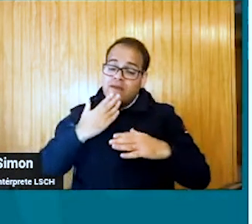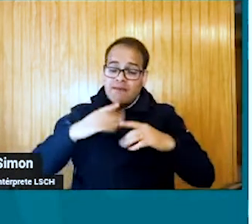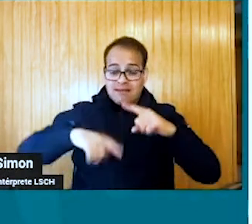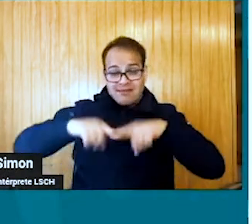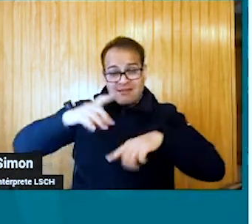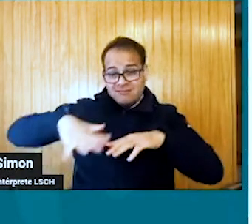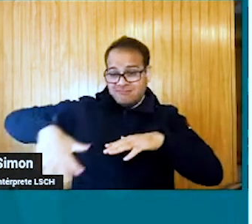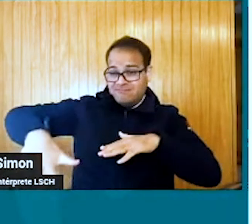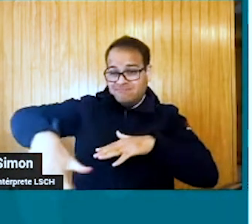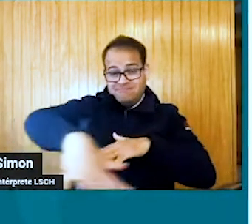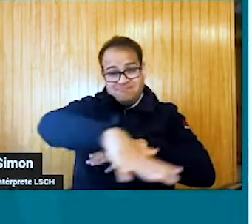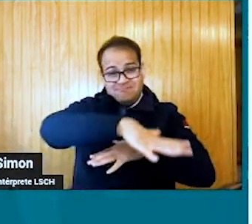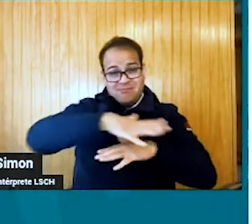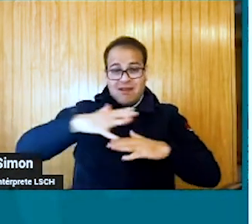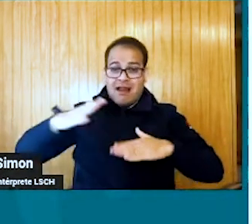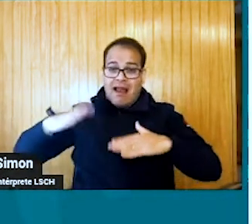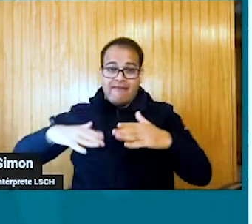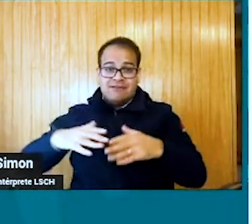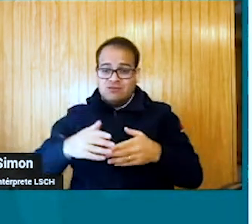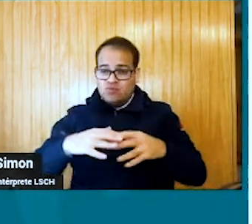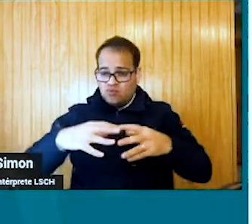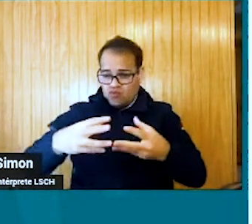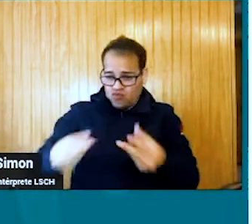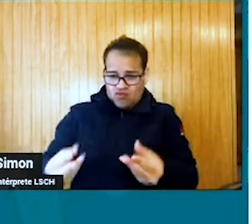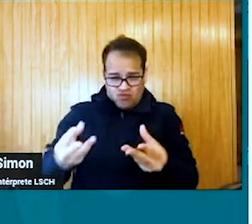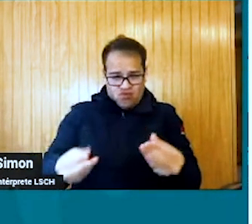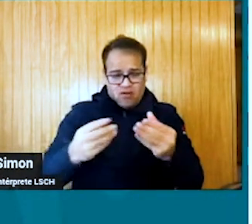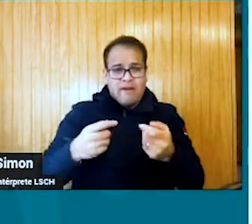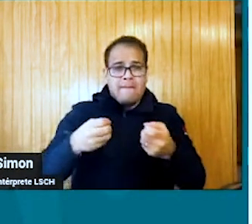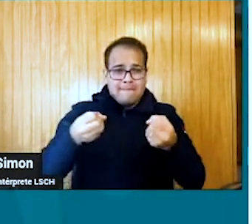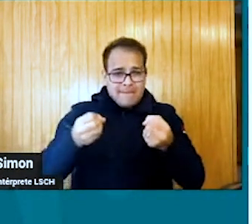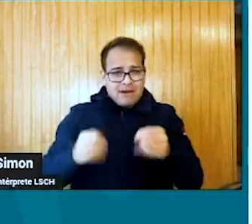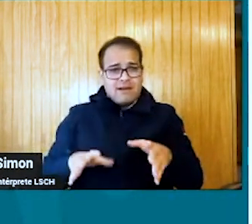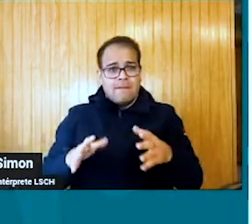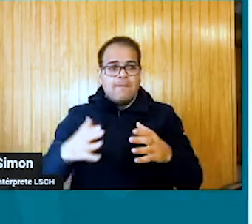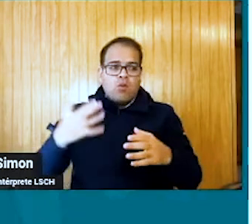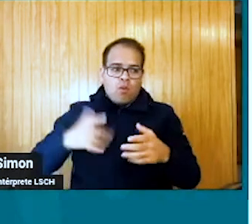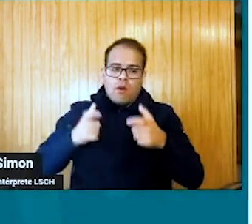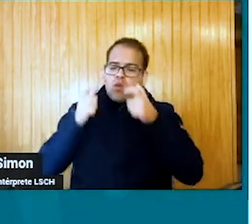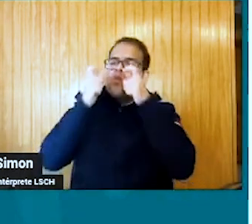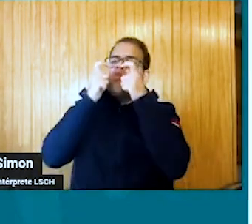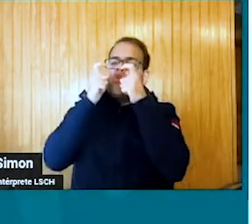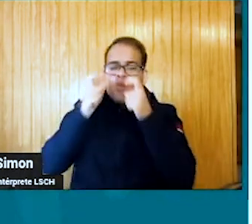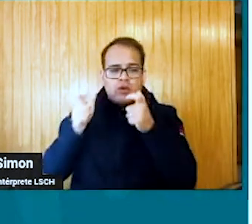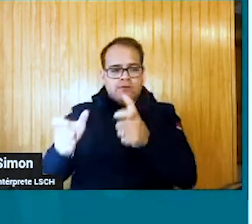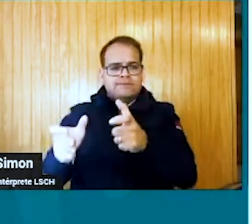Los suelos un poco se lavan, también pierden fertilizantes. Pero es un tremendo control de las.